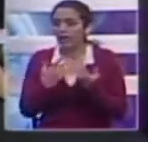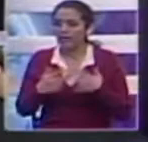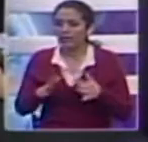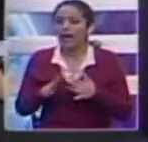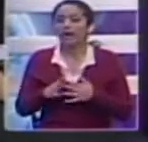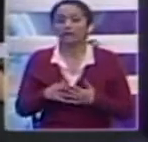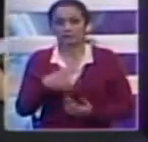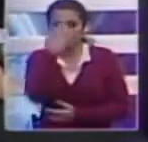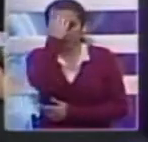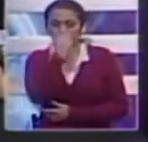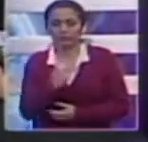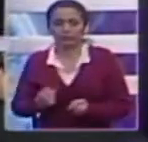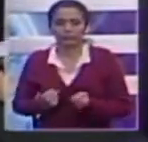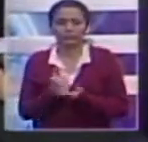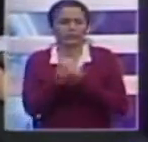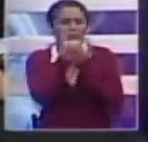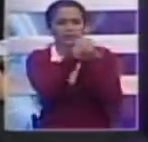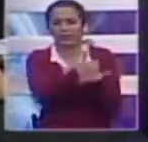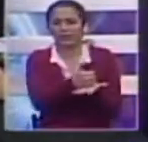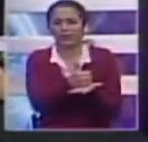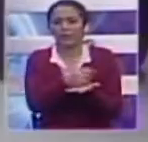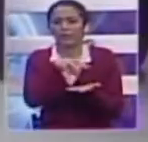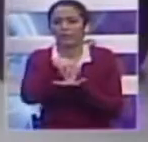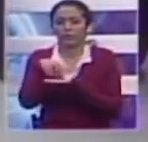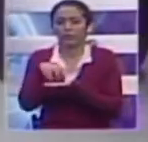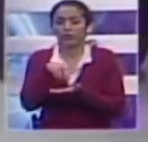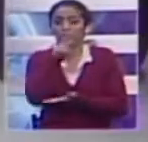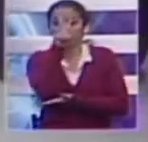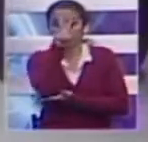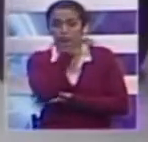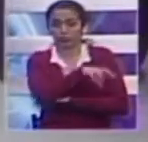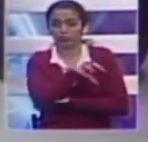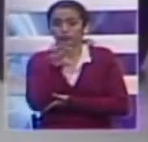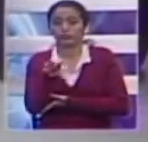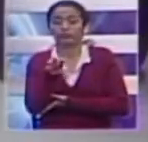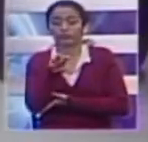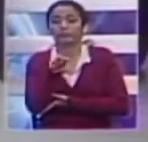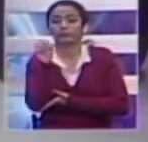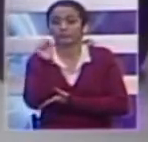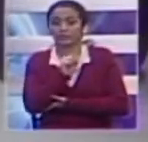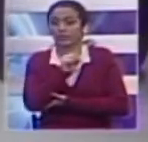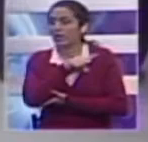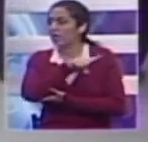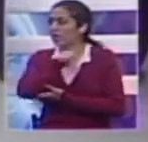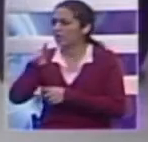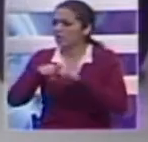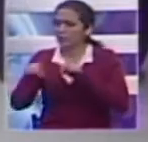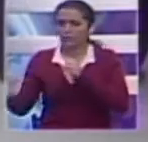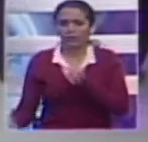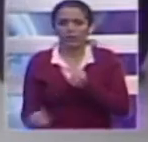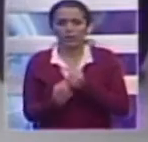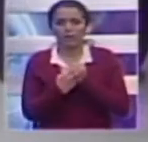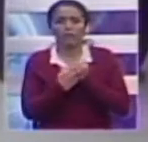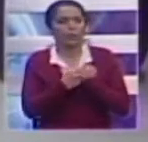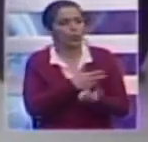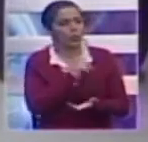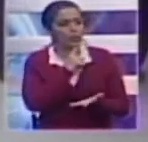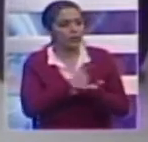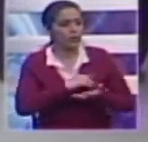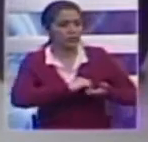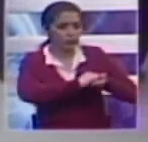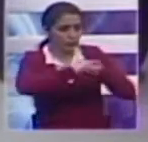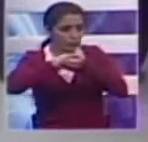dos provincias y efectivamente se recibió mucha ayuda, ayuda a nivel general. Muestras de solidaridad y también